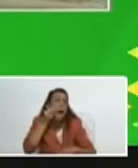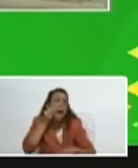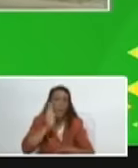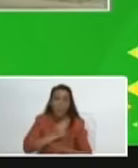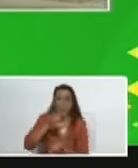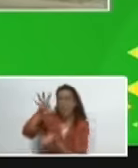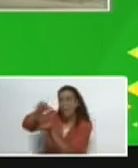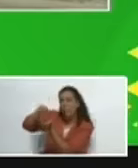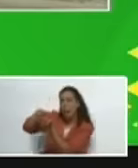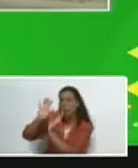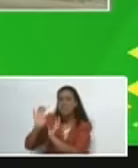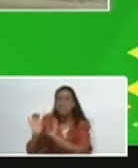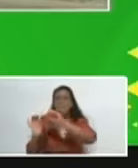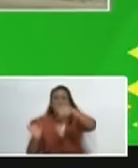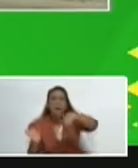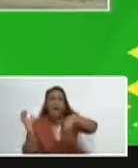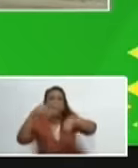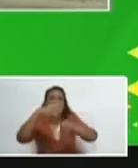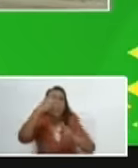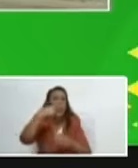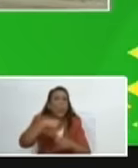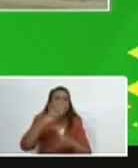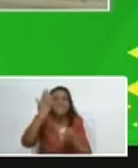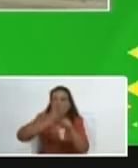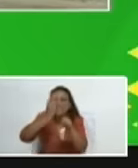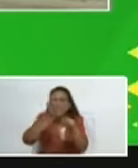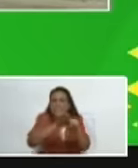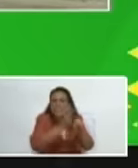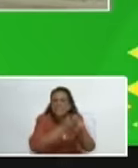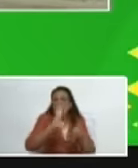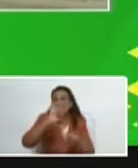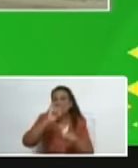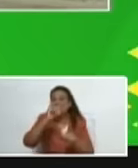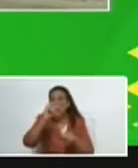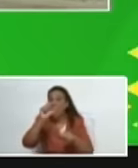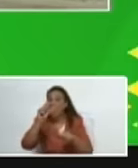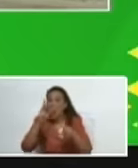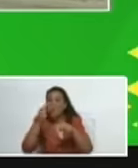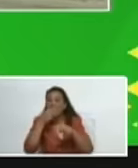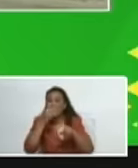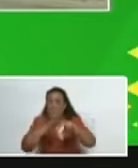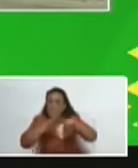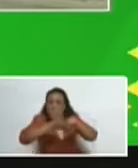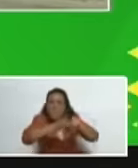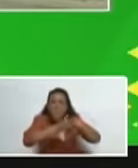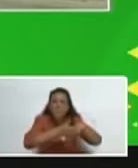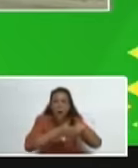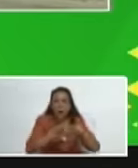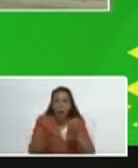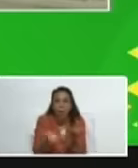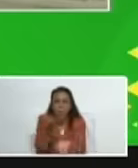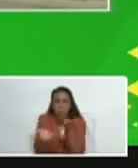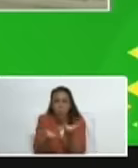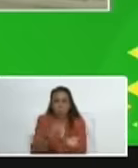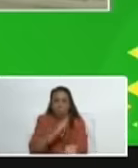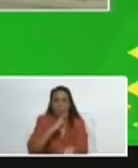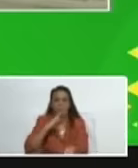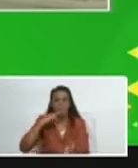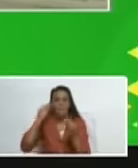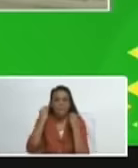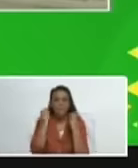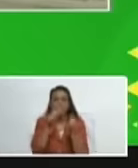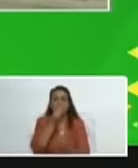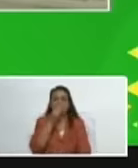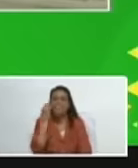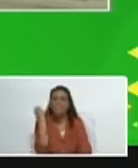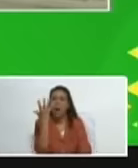margariteño, un poco de cilantro, pero no tanto. Y la medusa queda exquisita.